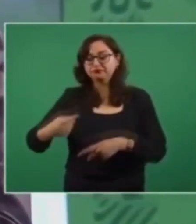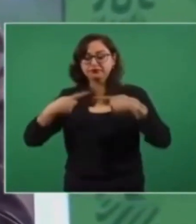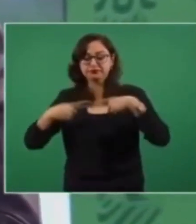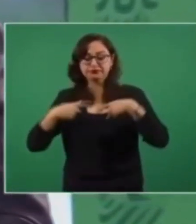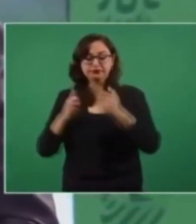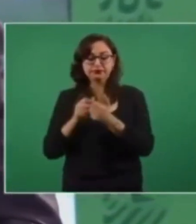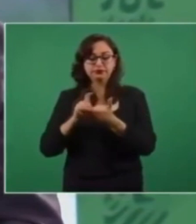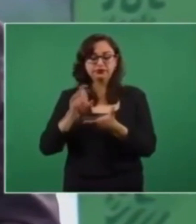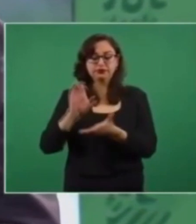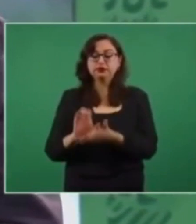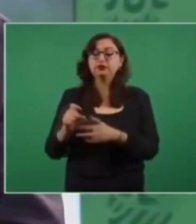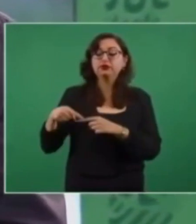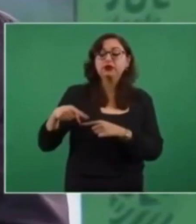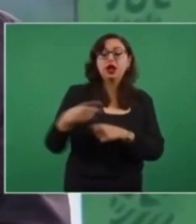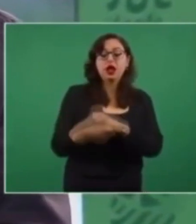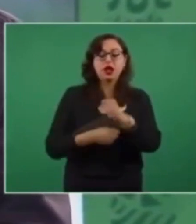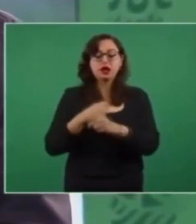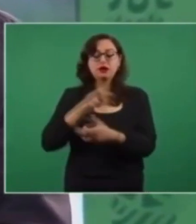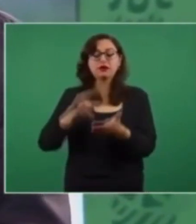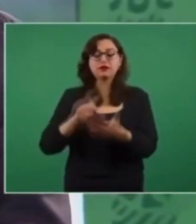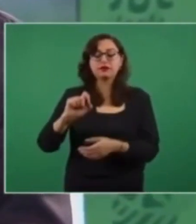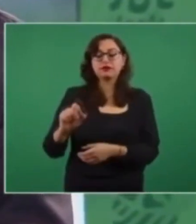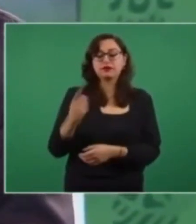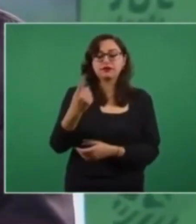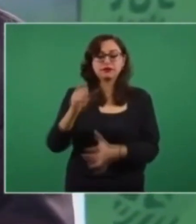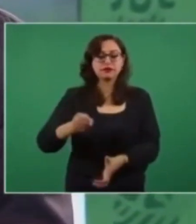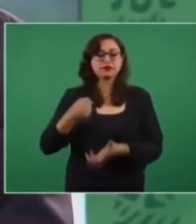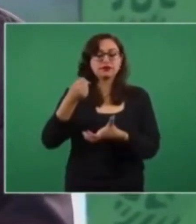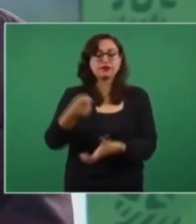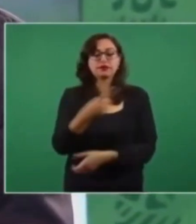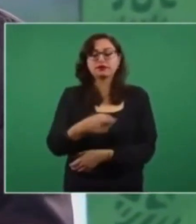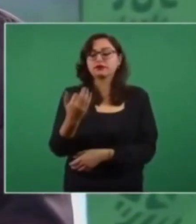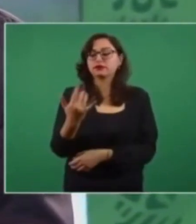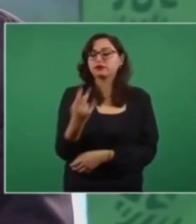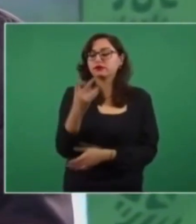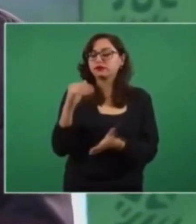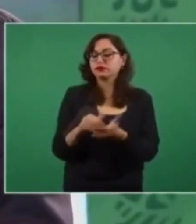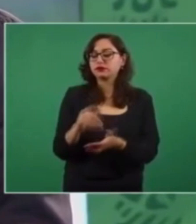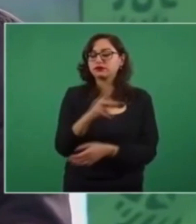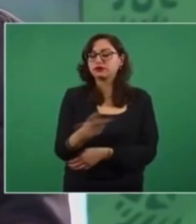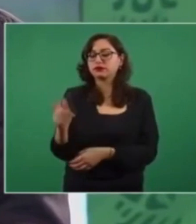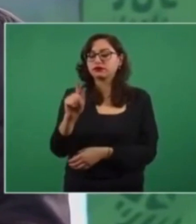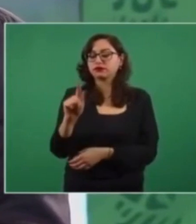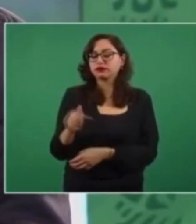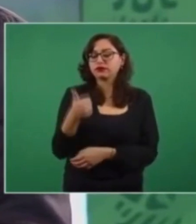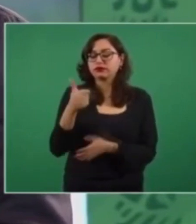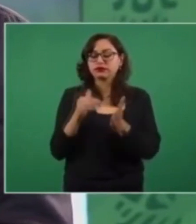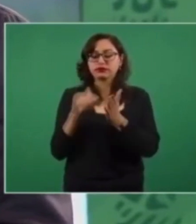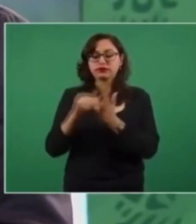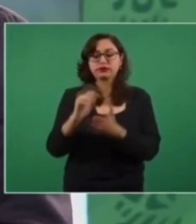este año tendrán una inversión total de 152 mil 276 millones de pesos.